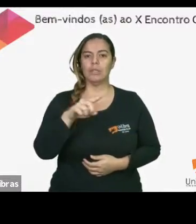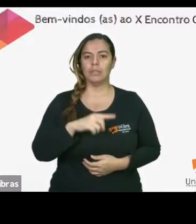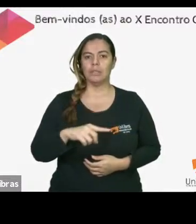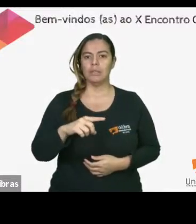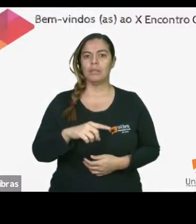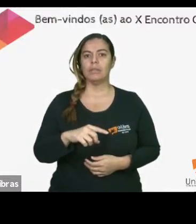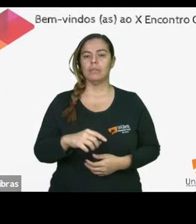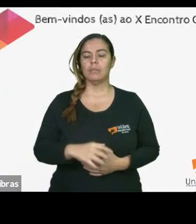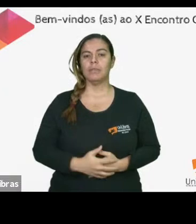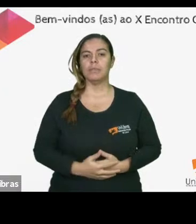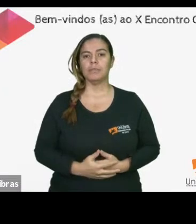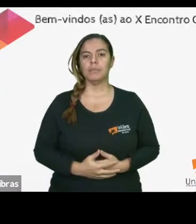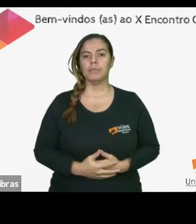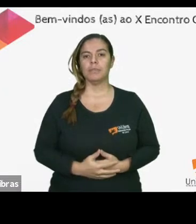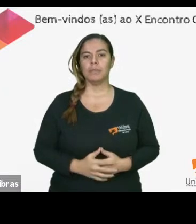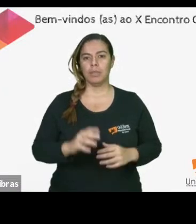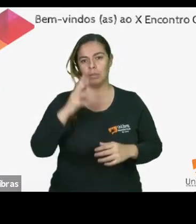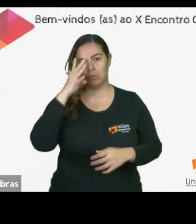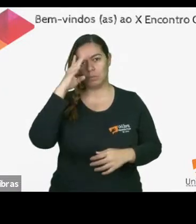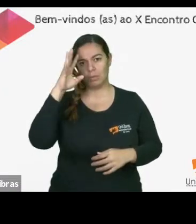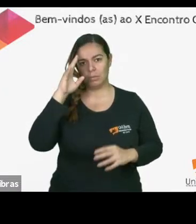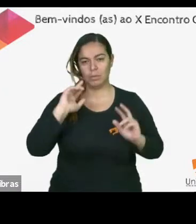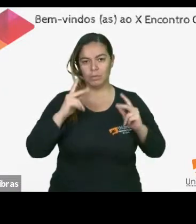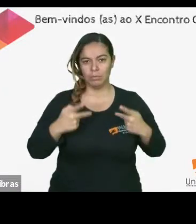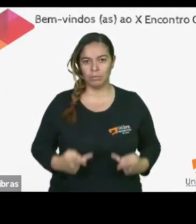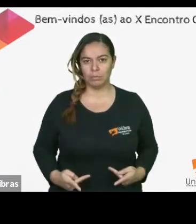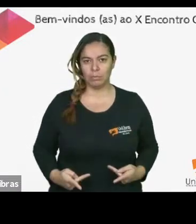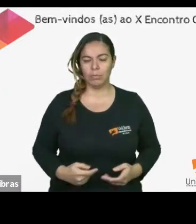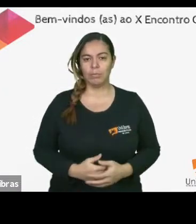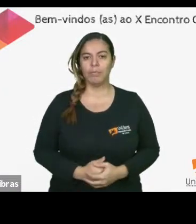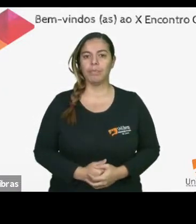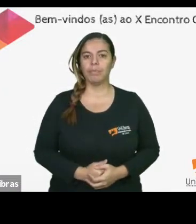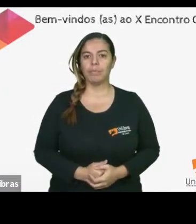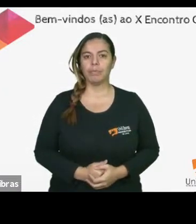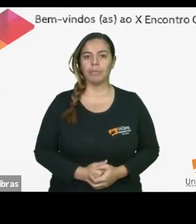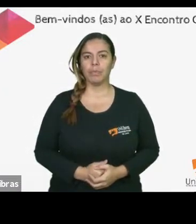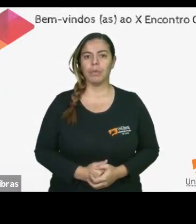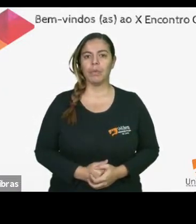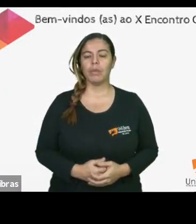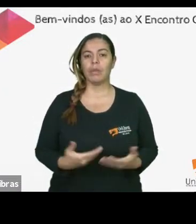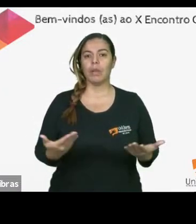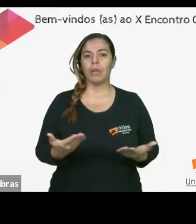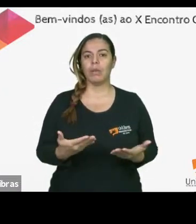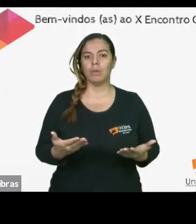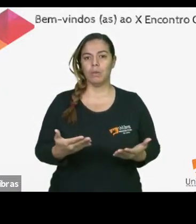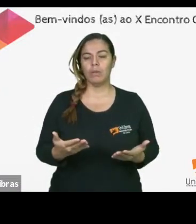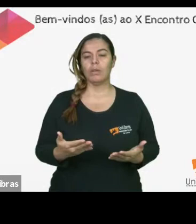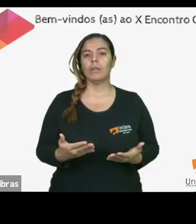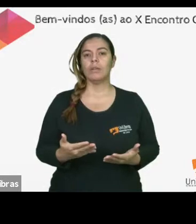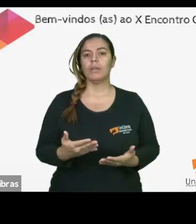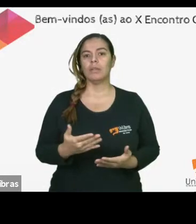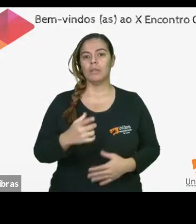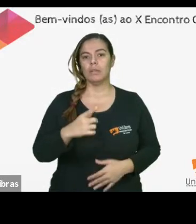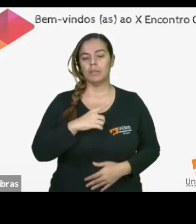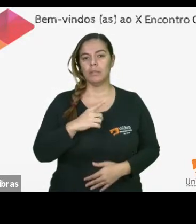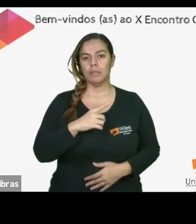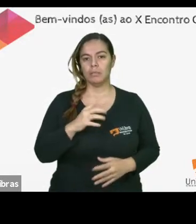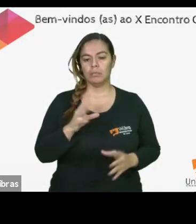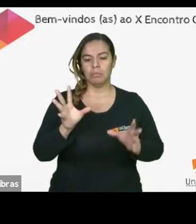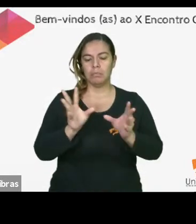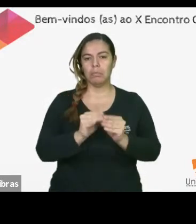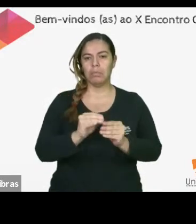desde el oír humanista. Entonces voy a tratar yo de hacer una pequeña,